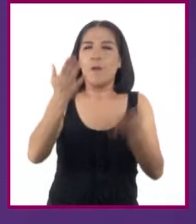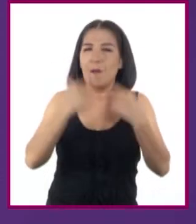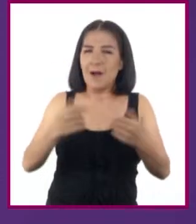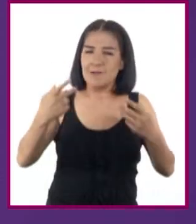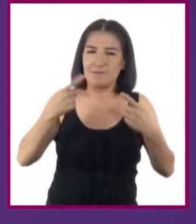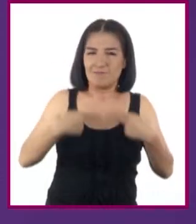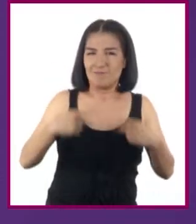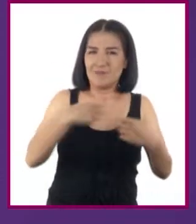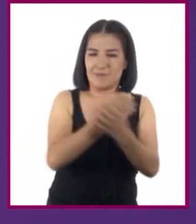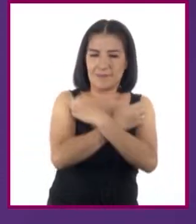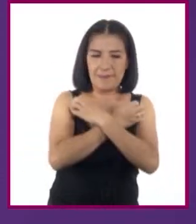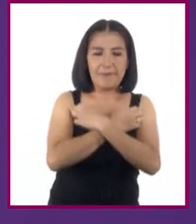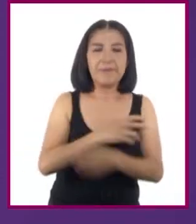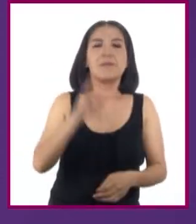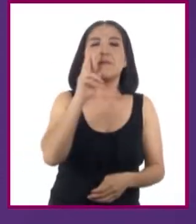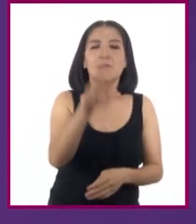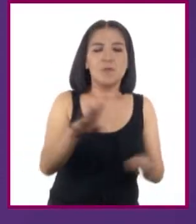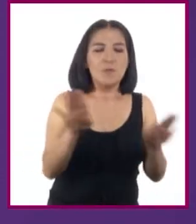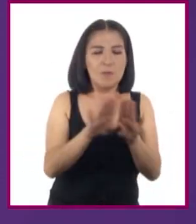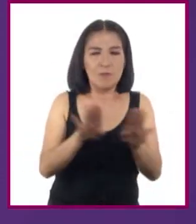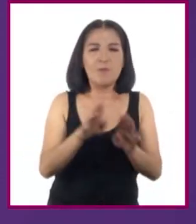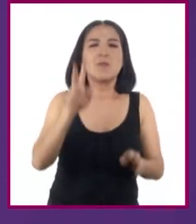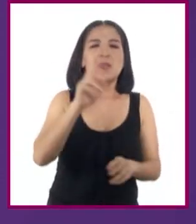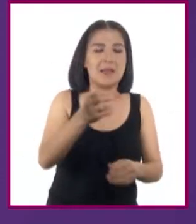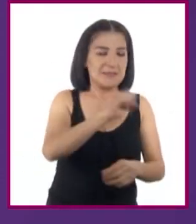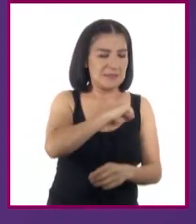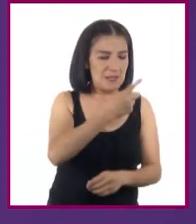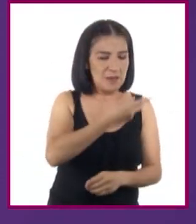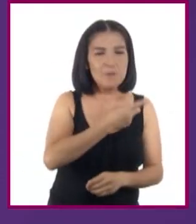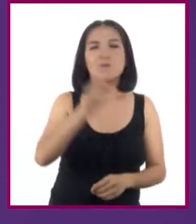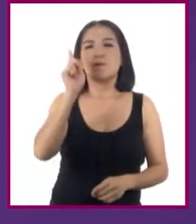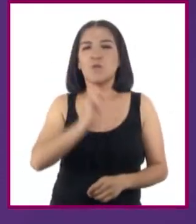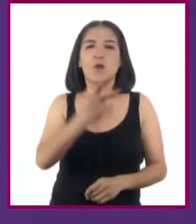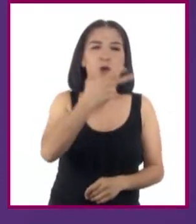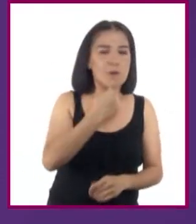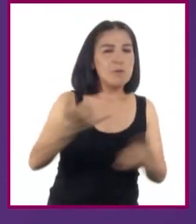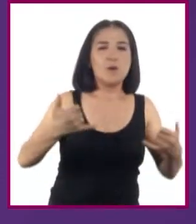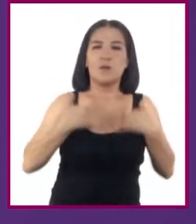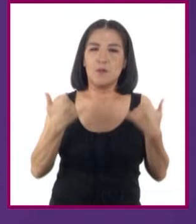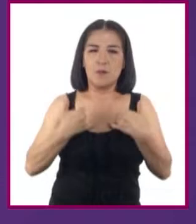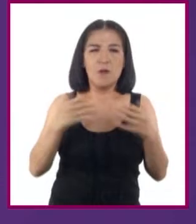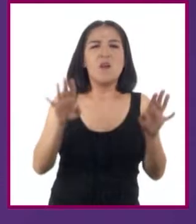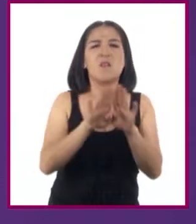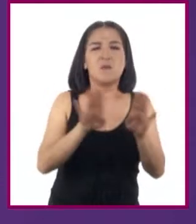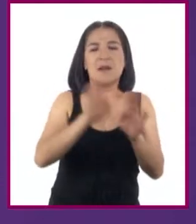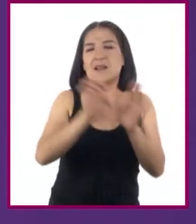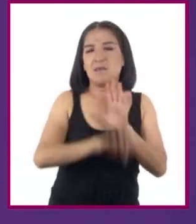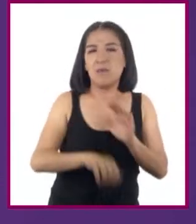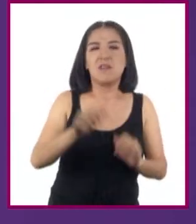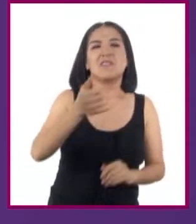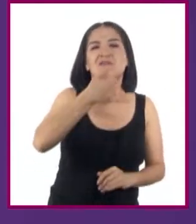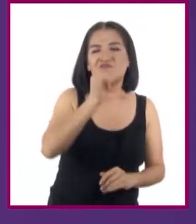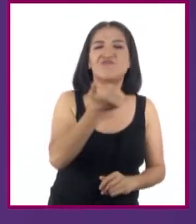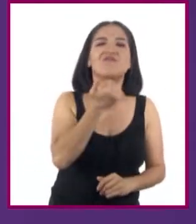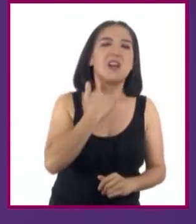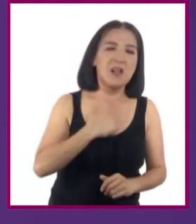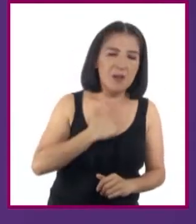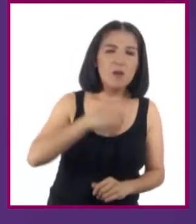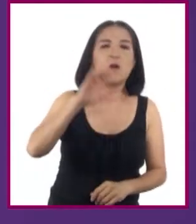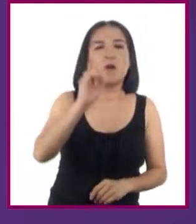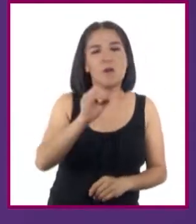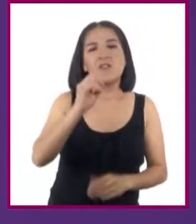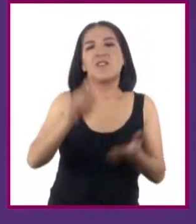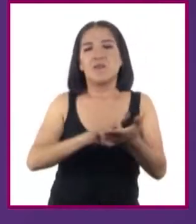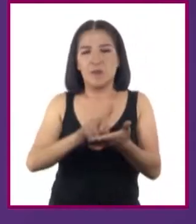hablaremos de algunos factores que ponen en riesgo la salud de los y las jóvenes, como lo es el consumo de alcohol y drogas, entre otros. Y